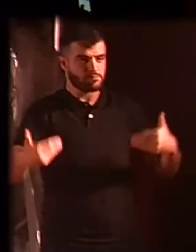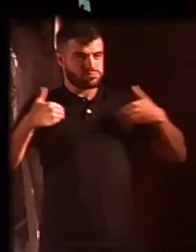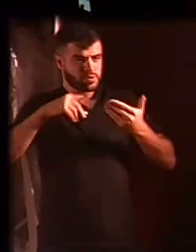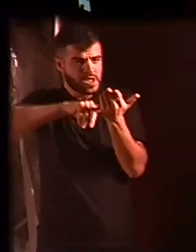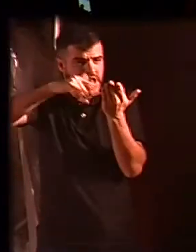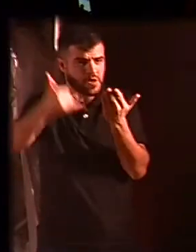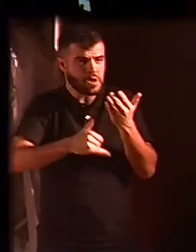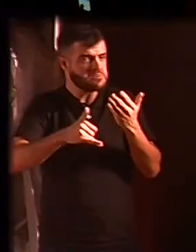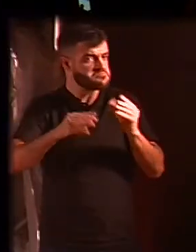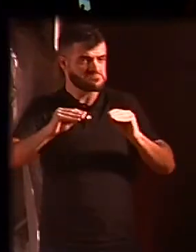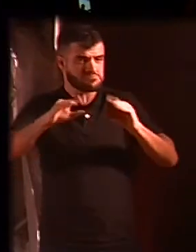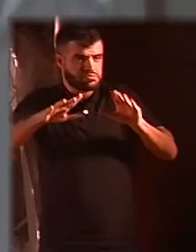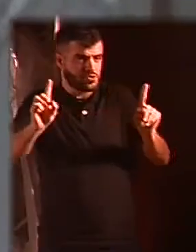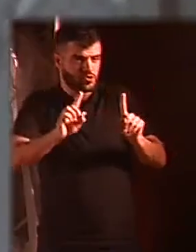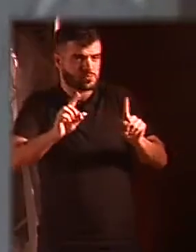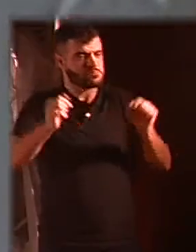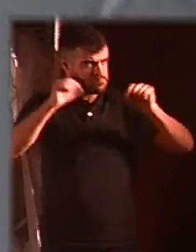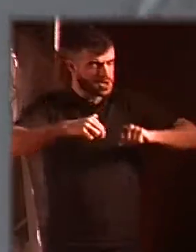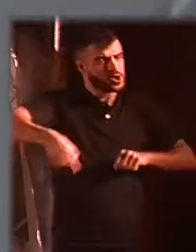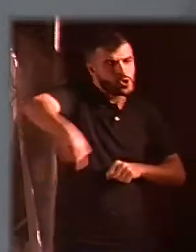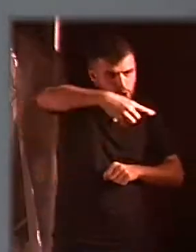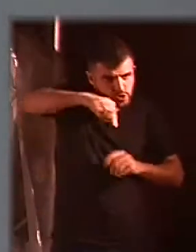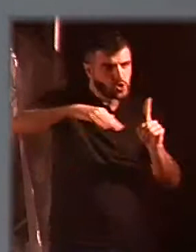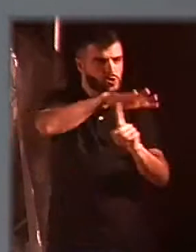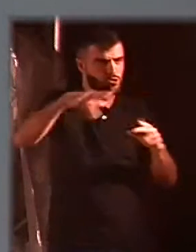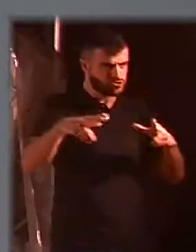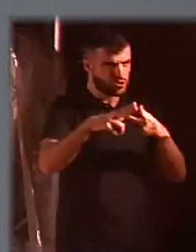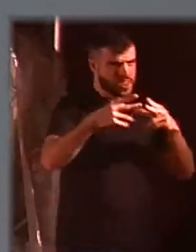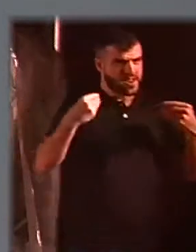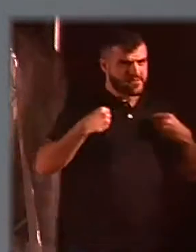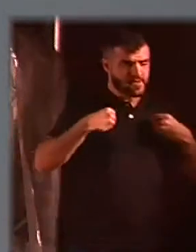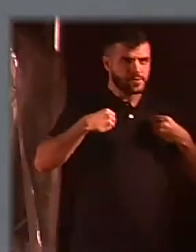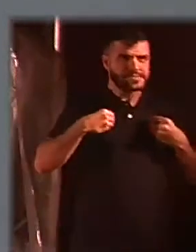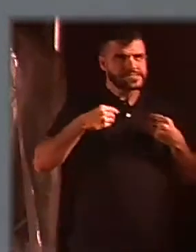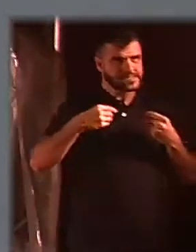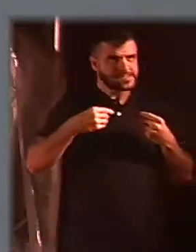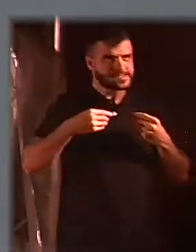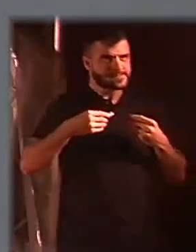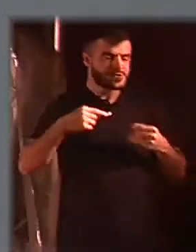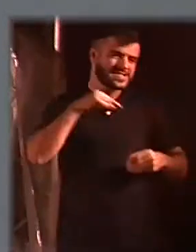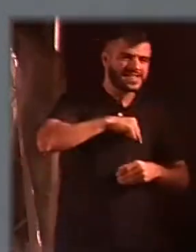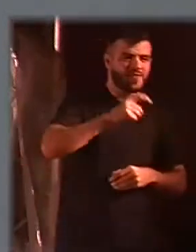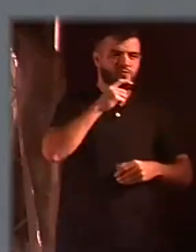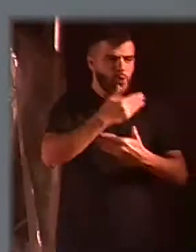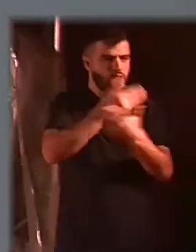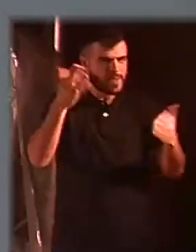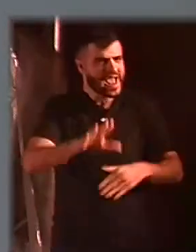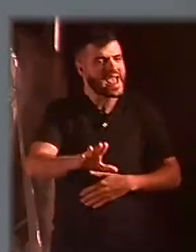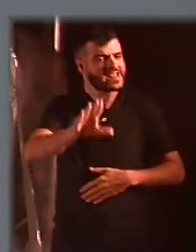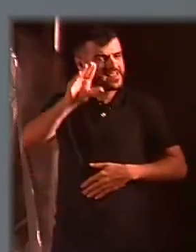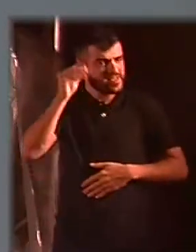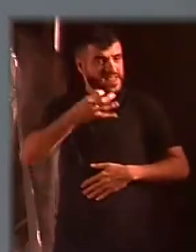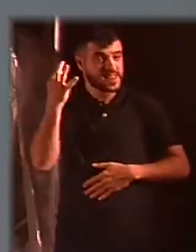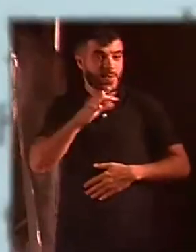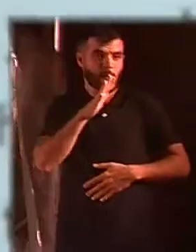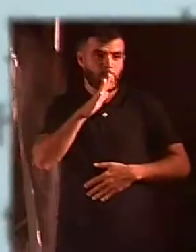Vale, vivimos en un entorno social que nos impulsa a intentar comprender los estados de ánimo de los demás porque también nuestra supervivencia depende de